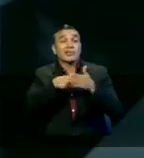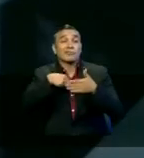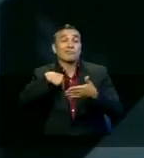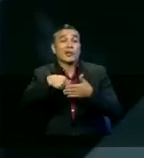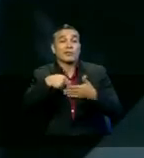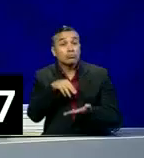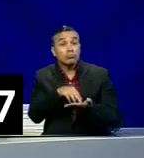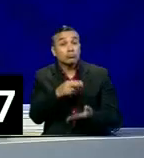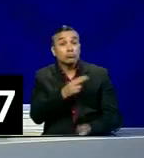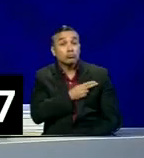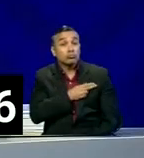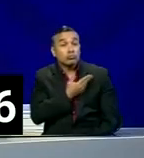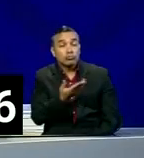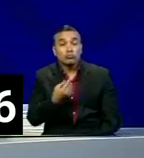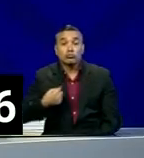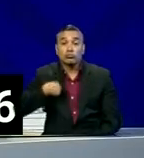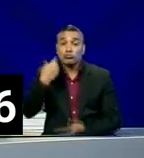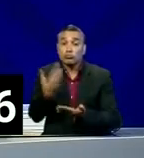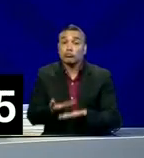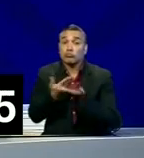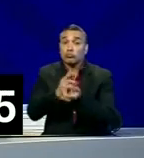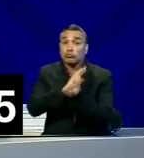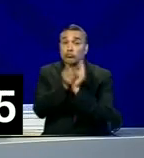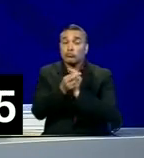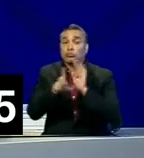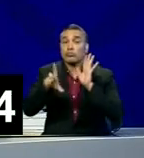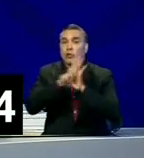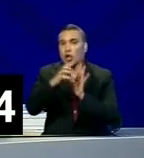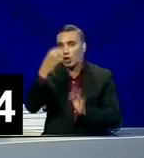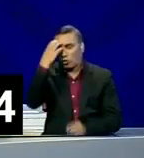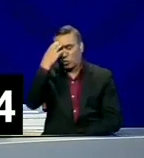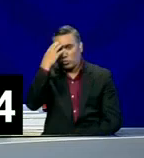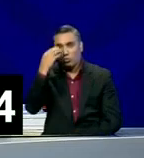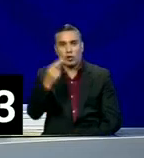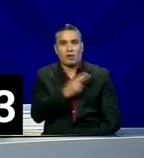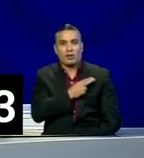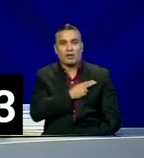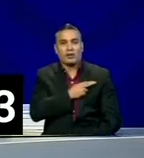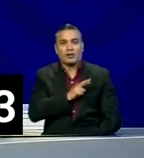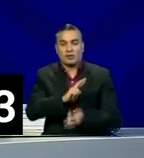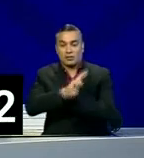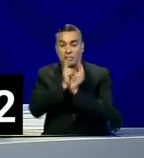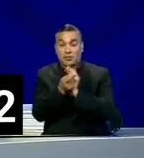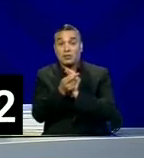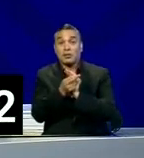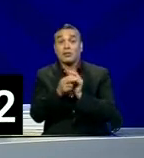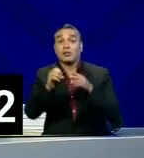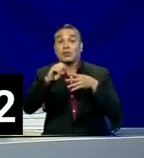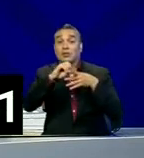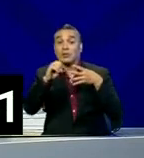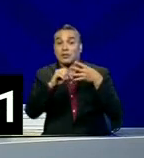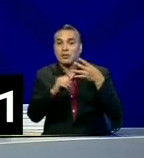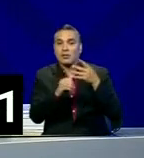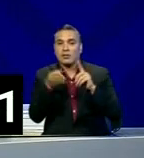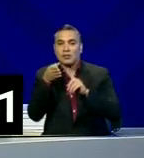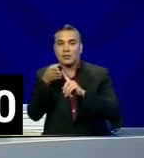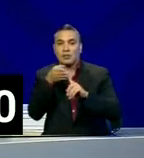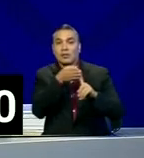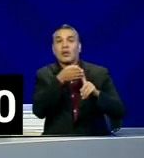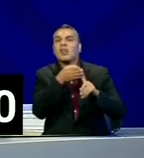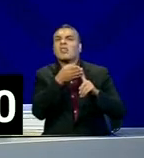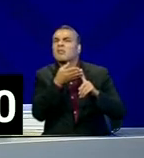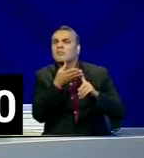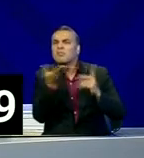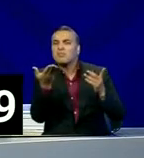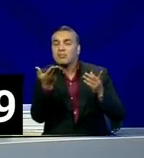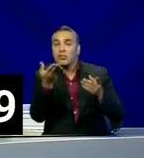internacionales. Planteamos la reforma de la Ley de Educación Superior, reformar la CENESID y eliminar el requerimiento de que